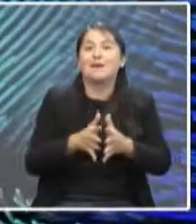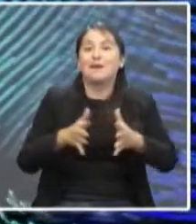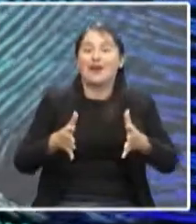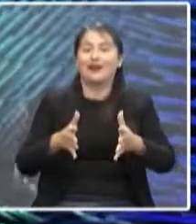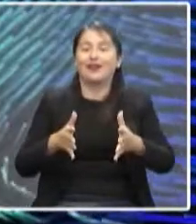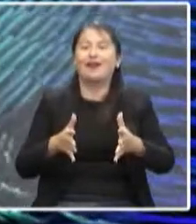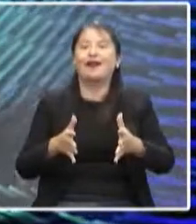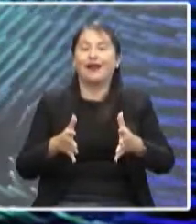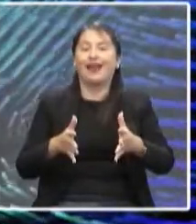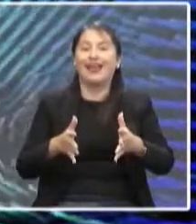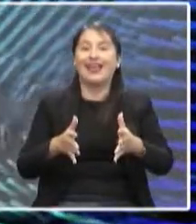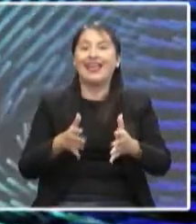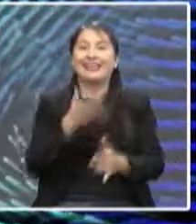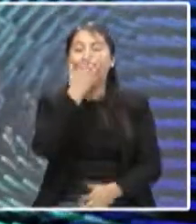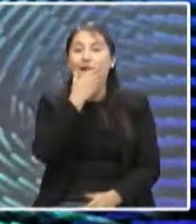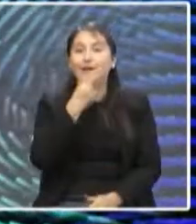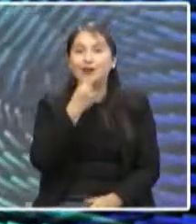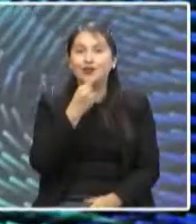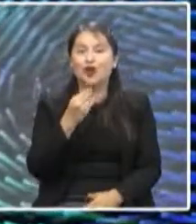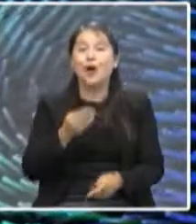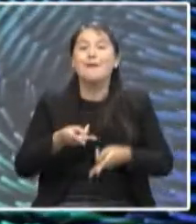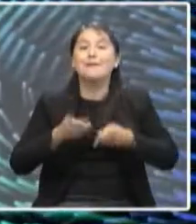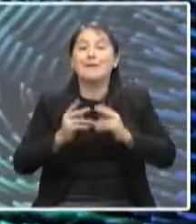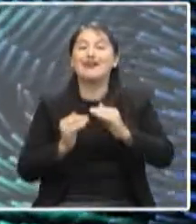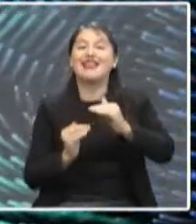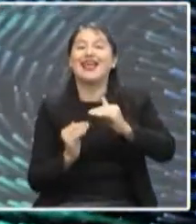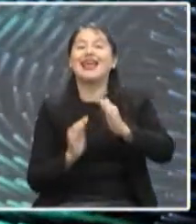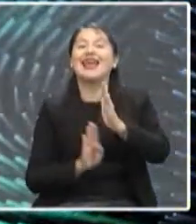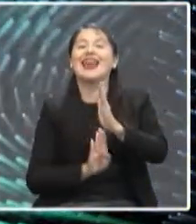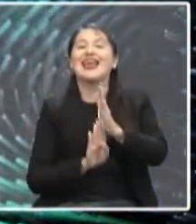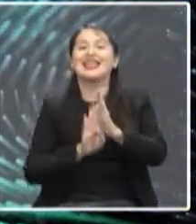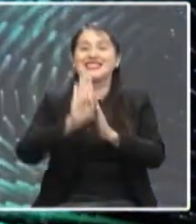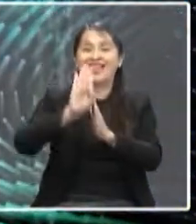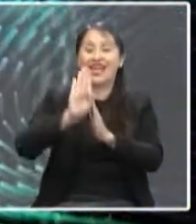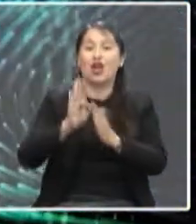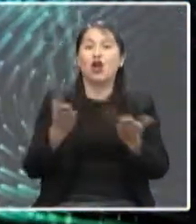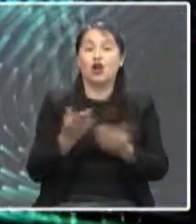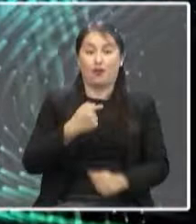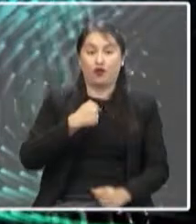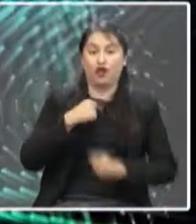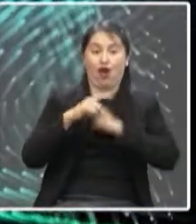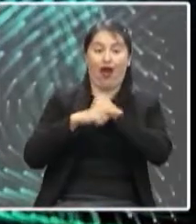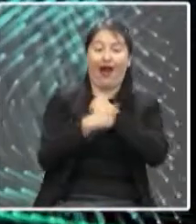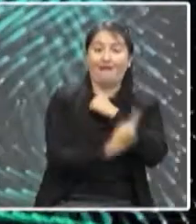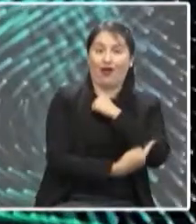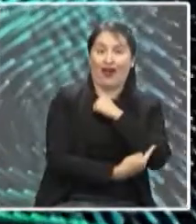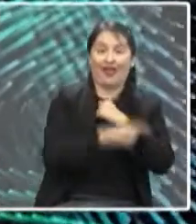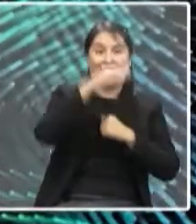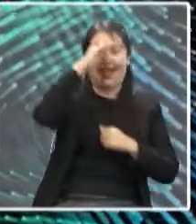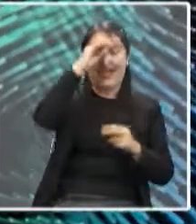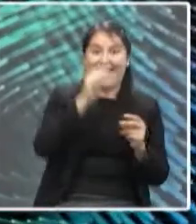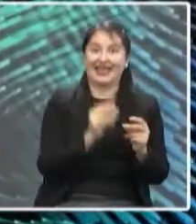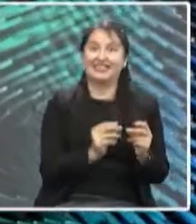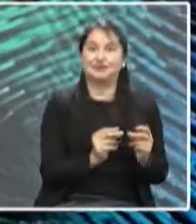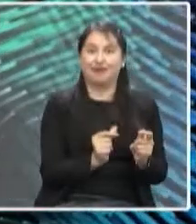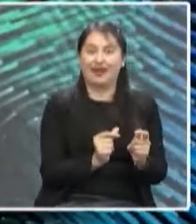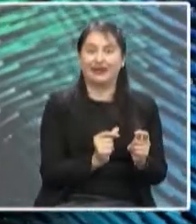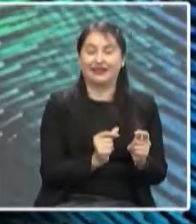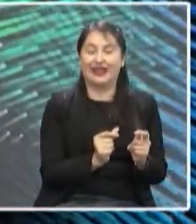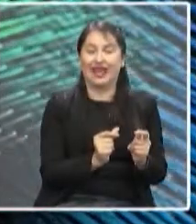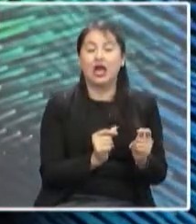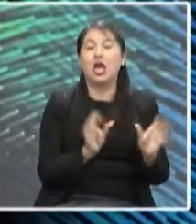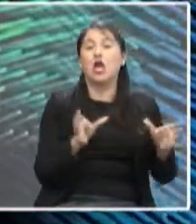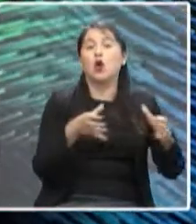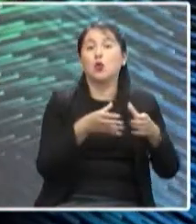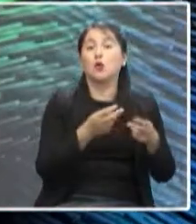tamaño. Eso es lo que explica cómo yo voy de ser abogada, experta en el sector público y en el